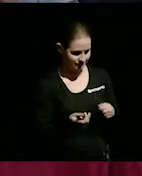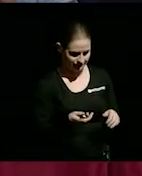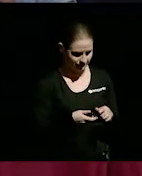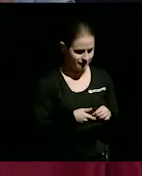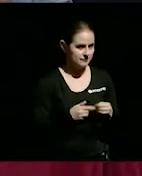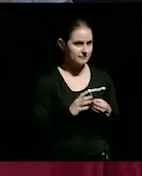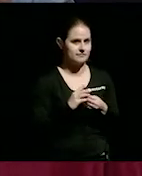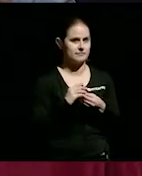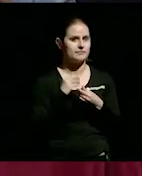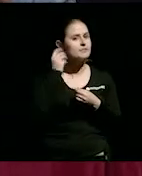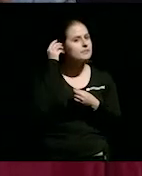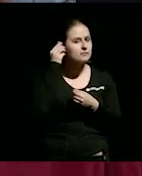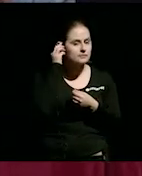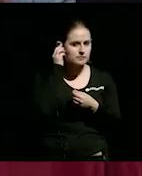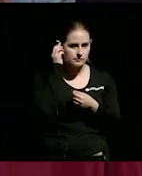problemas.